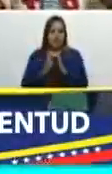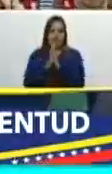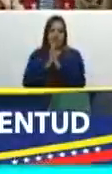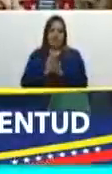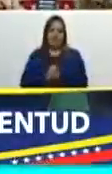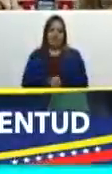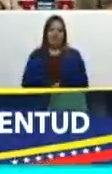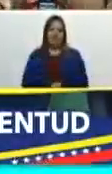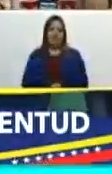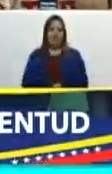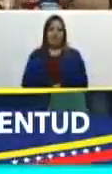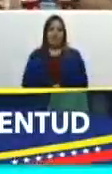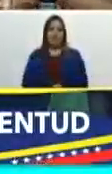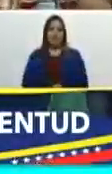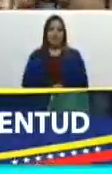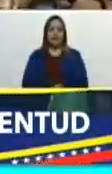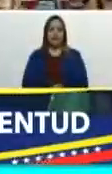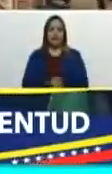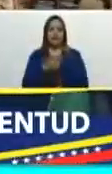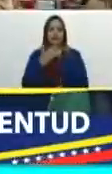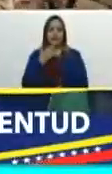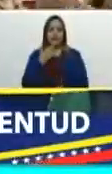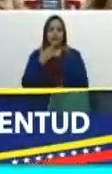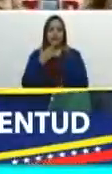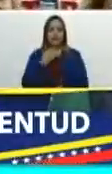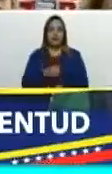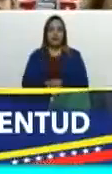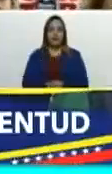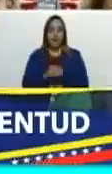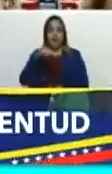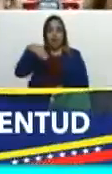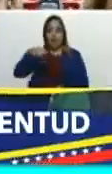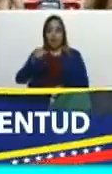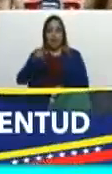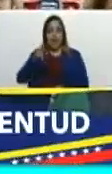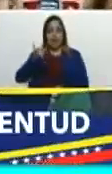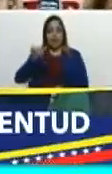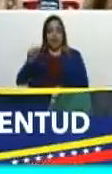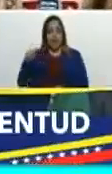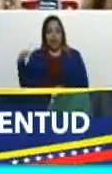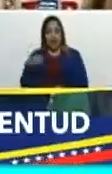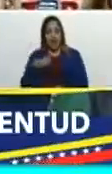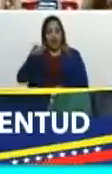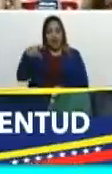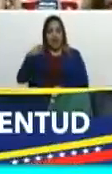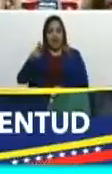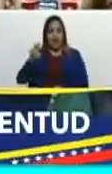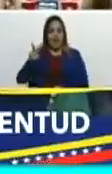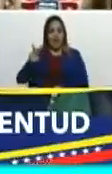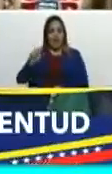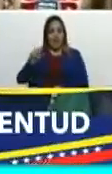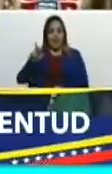María Betania Guevara. santa y revolucionaria María